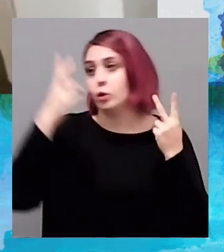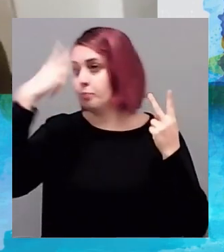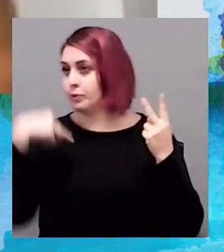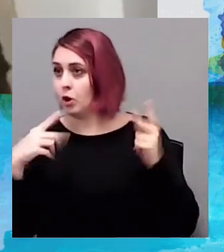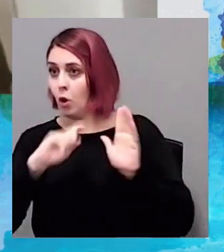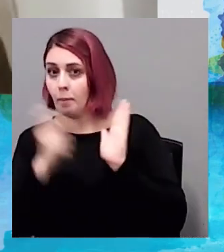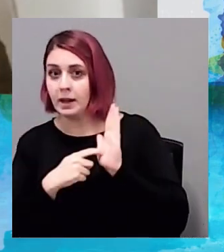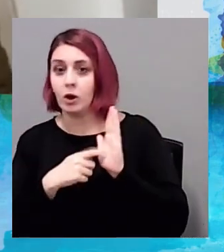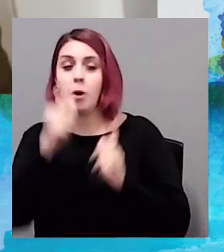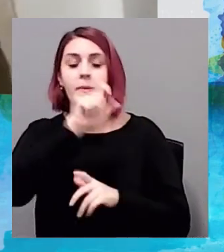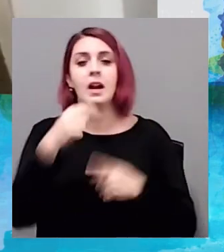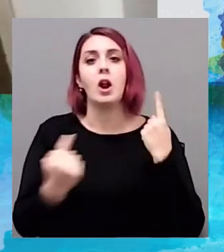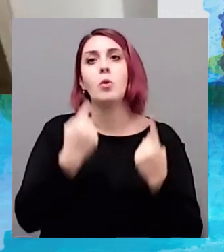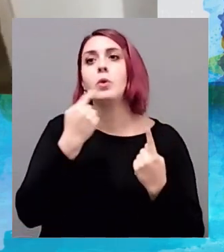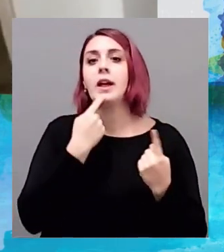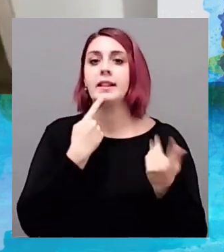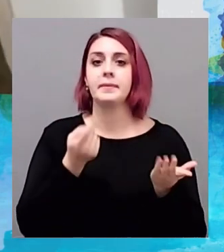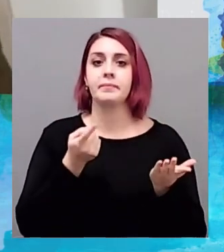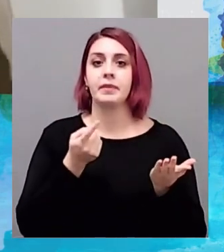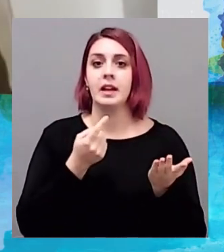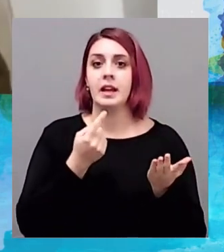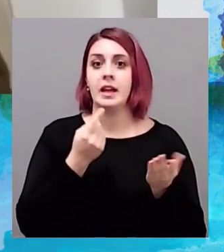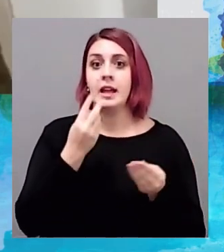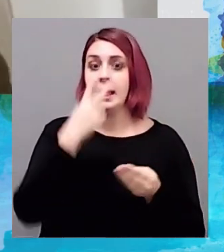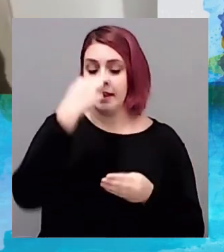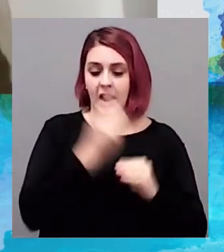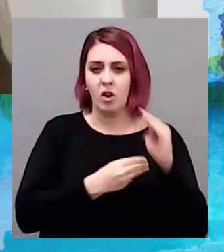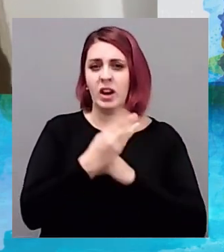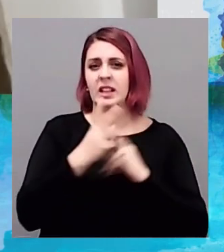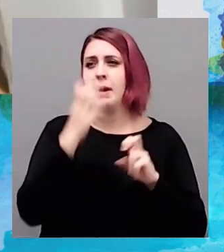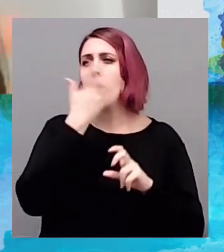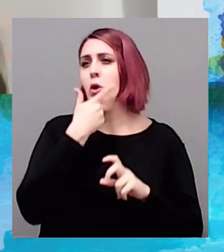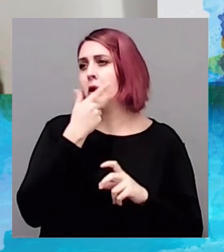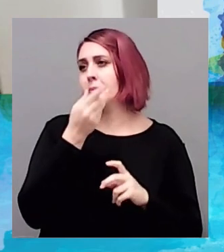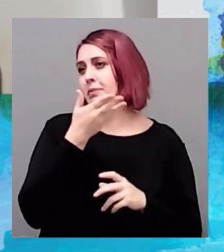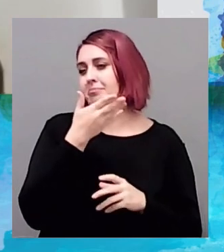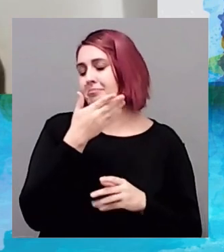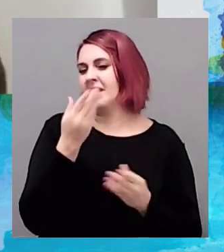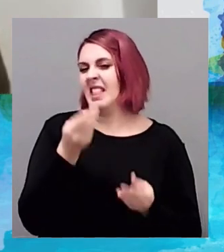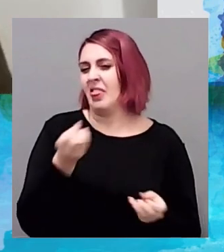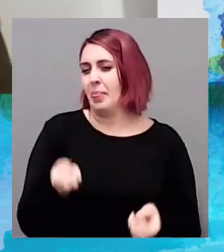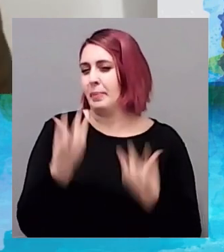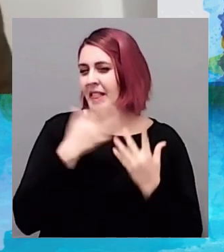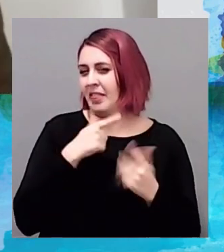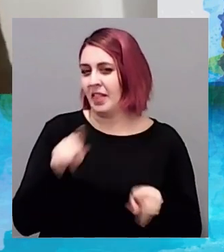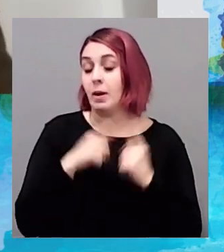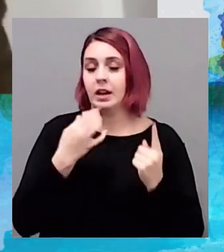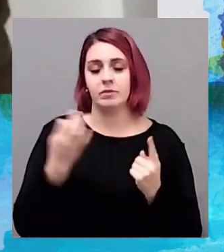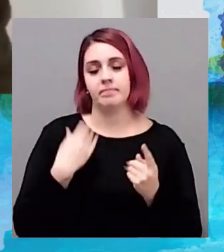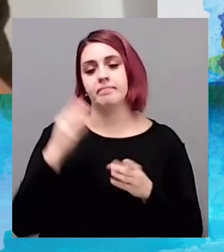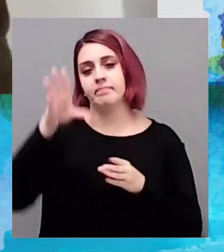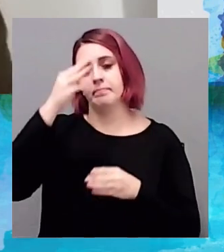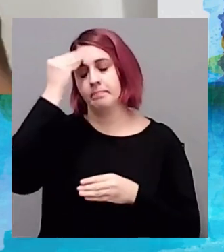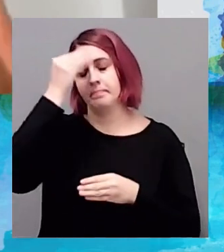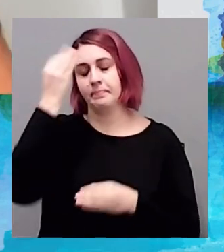que tienen ceguera congénita, que no le interesan los colores, por eso hay que tenerlo en cuenta. También